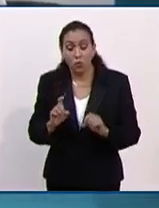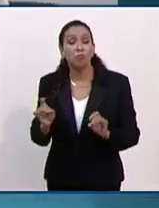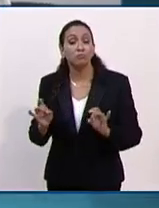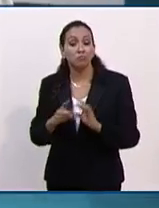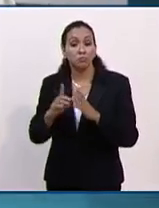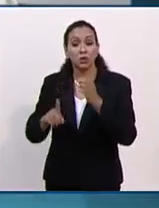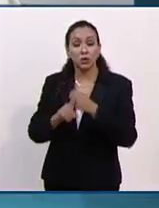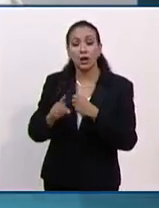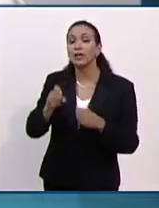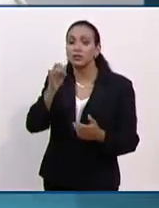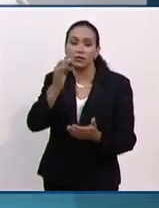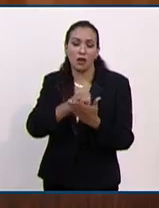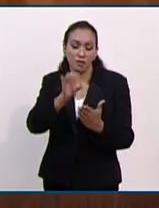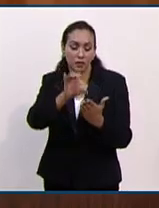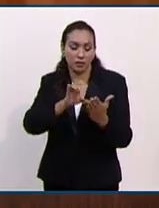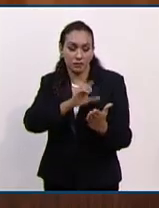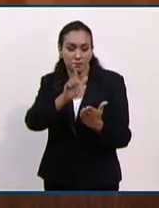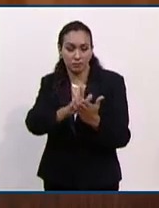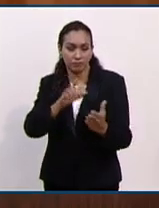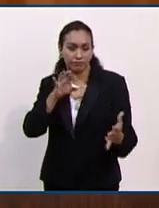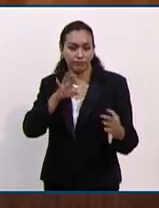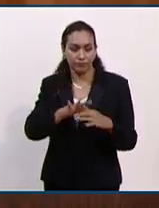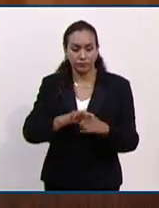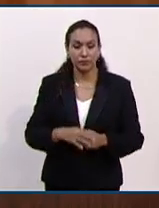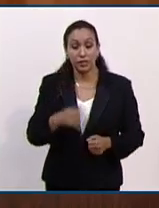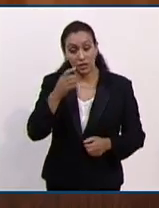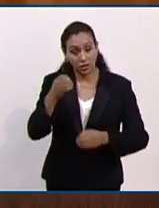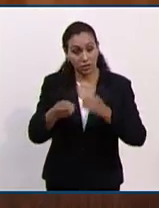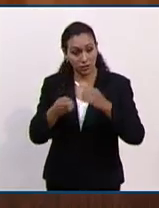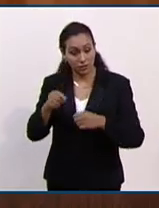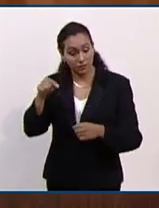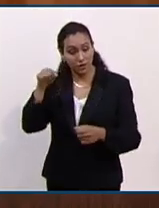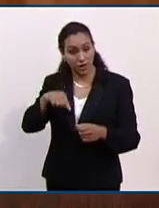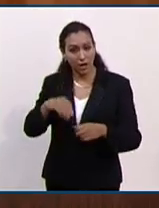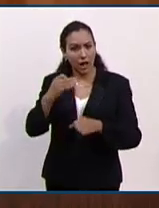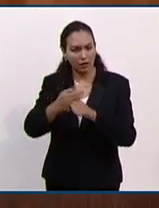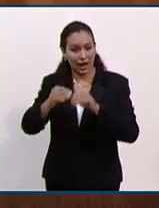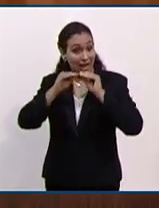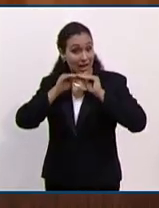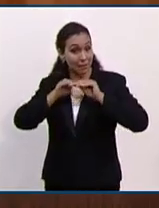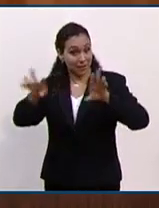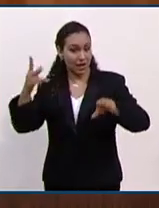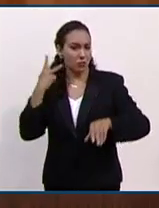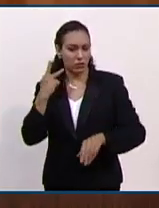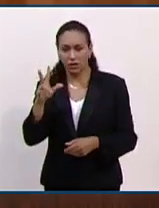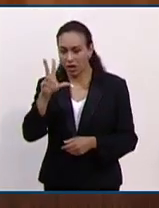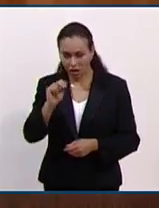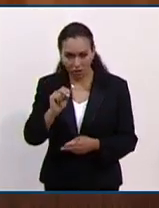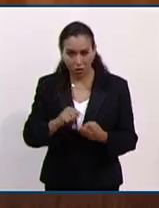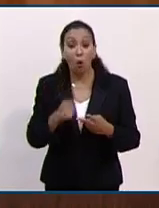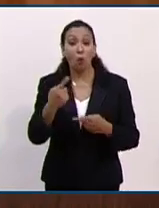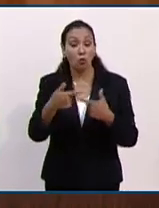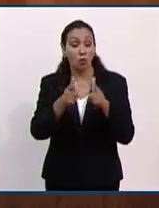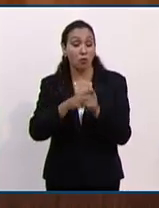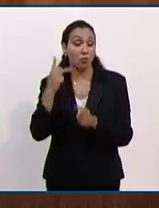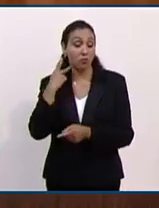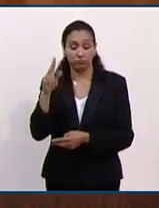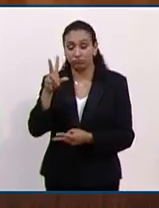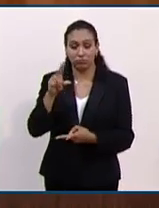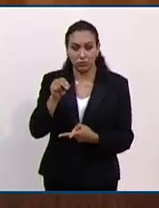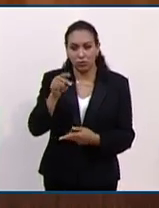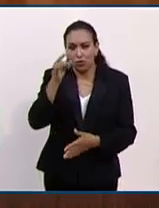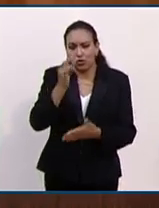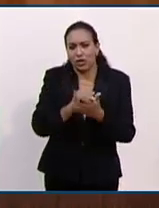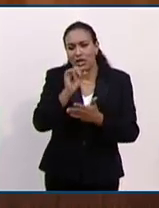con apego a la Constitución. Recordó que el tribunal no está en campaña, no es partido y no es contendiente en los